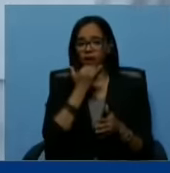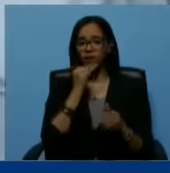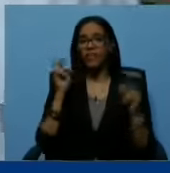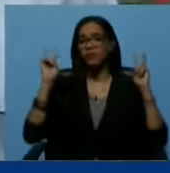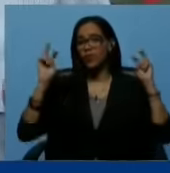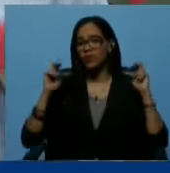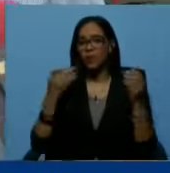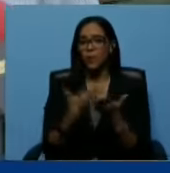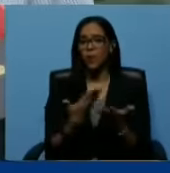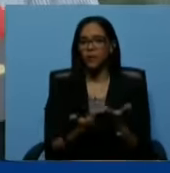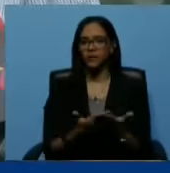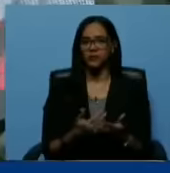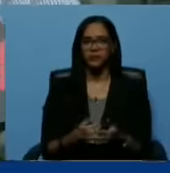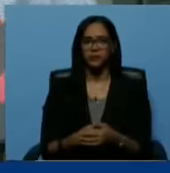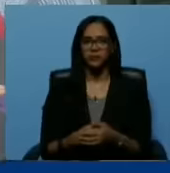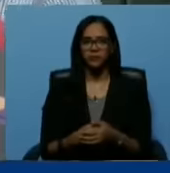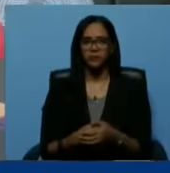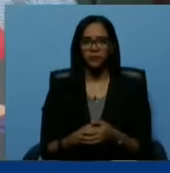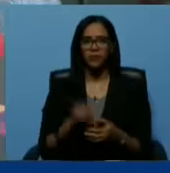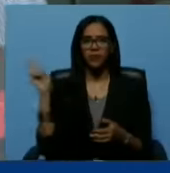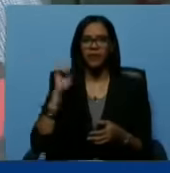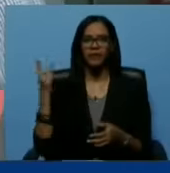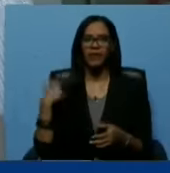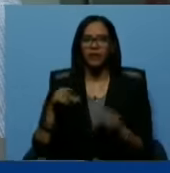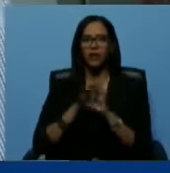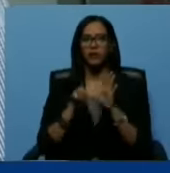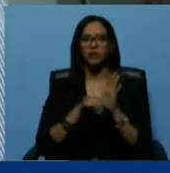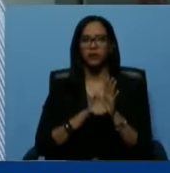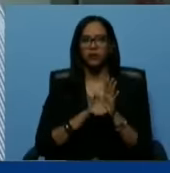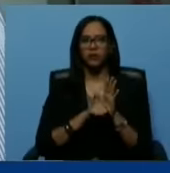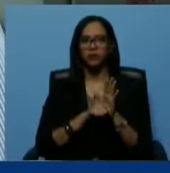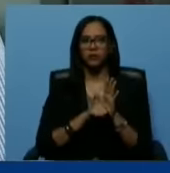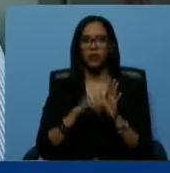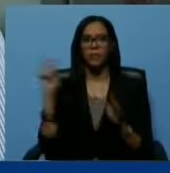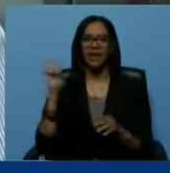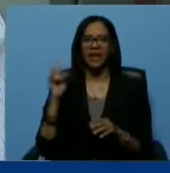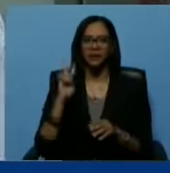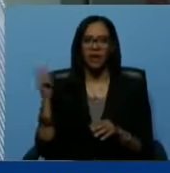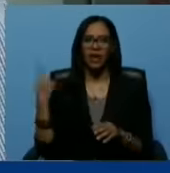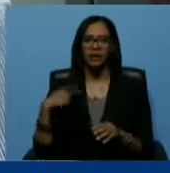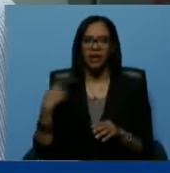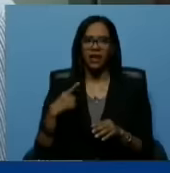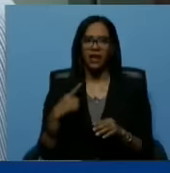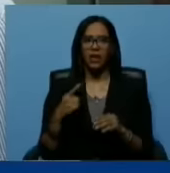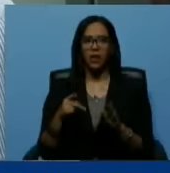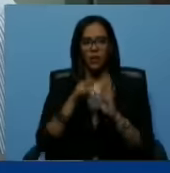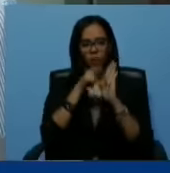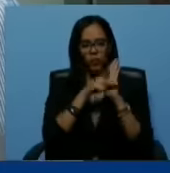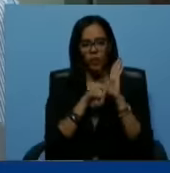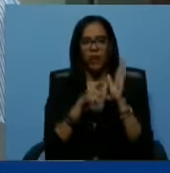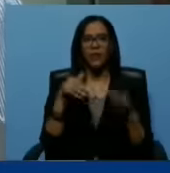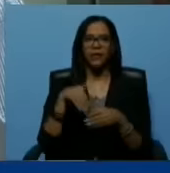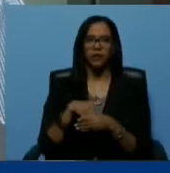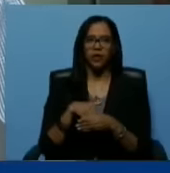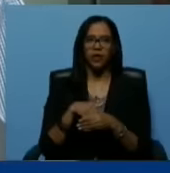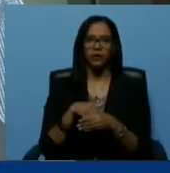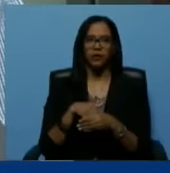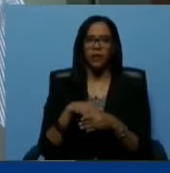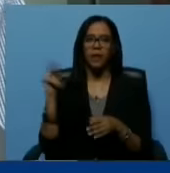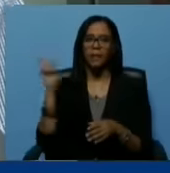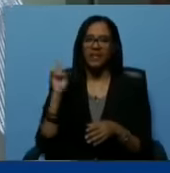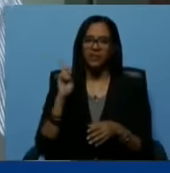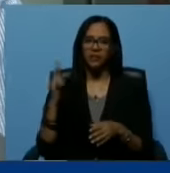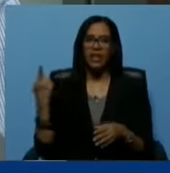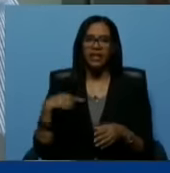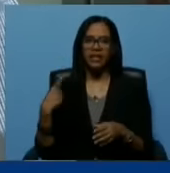propuestas? Bueno, Venezuela tiene una constitución. Venezuela tiene un cronograma electoral. Venezuela